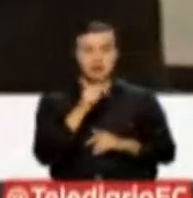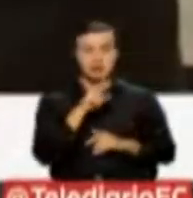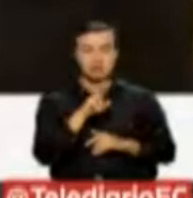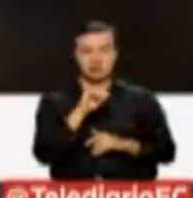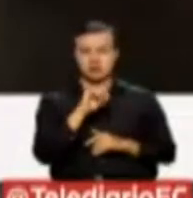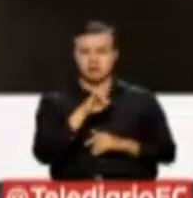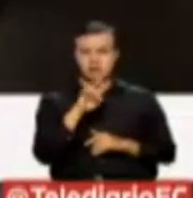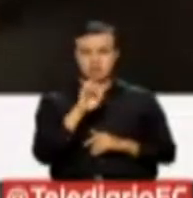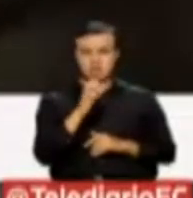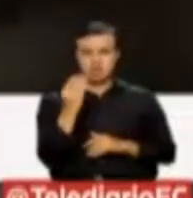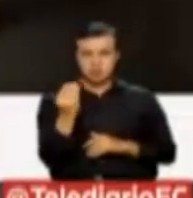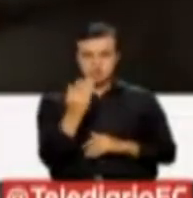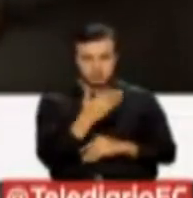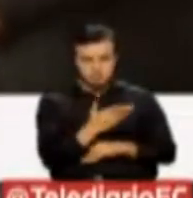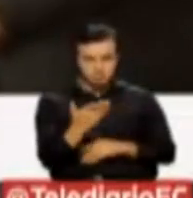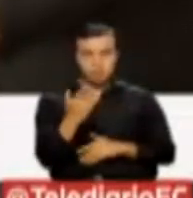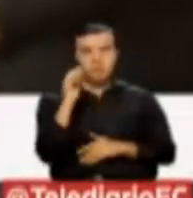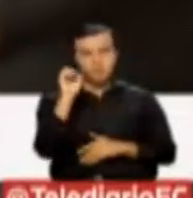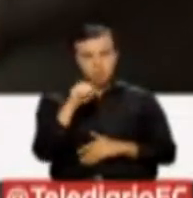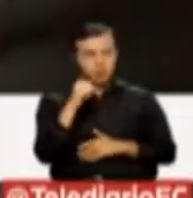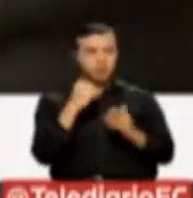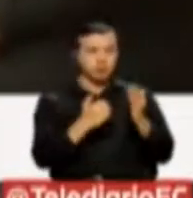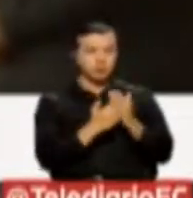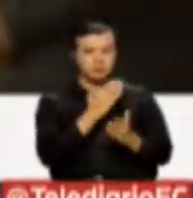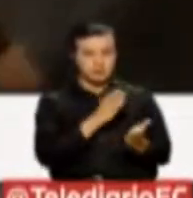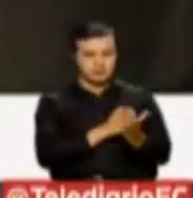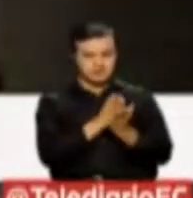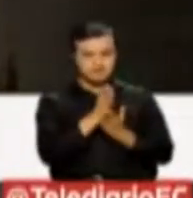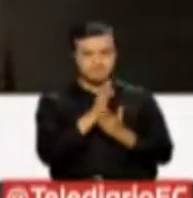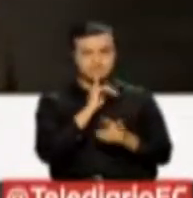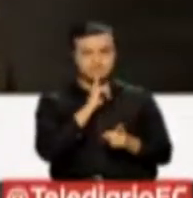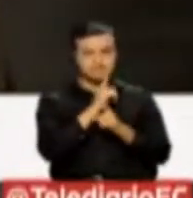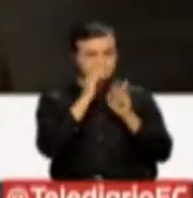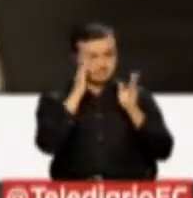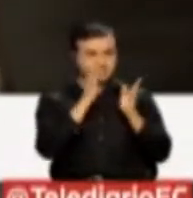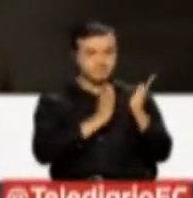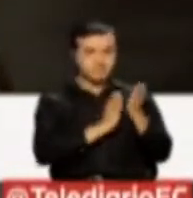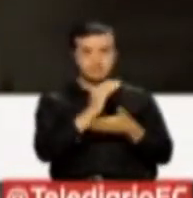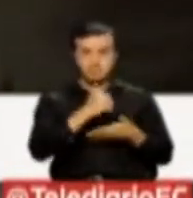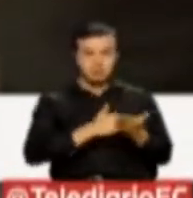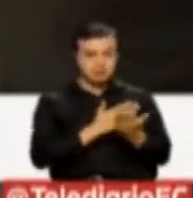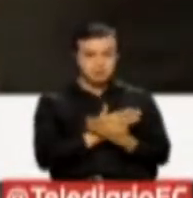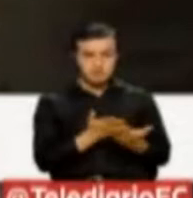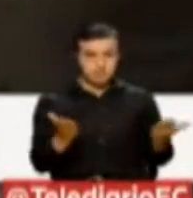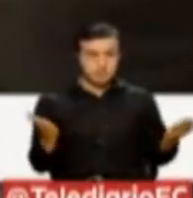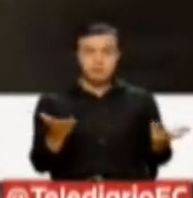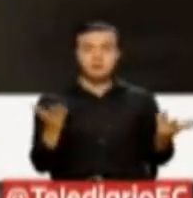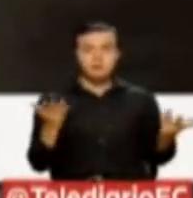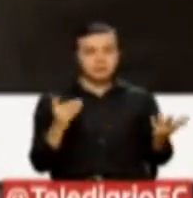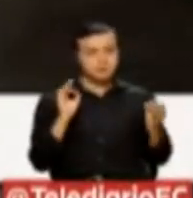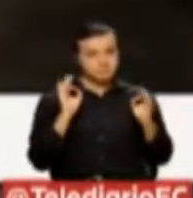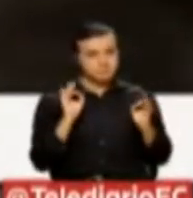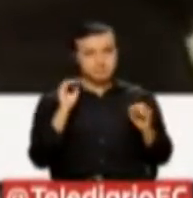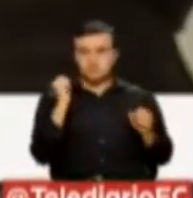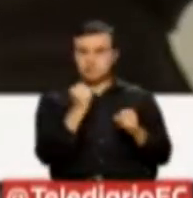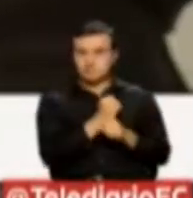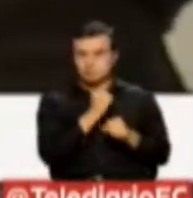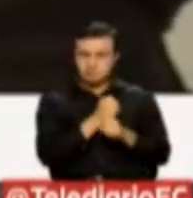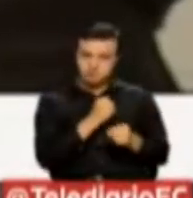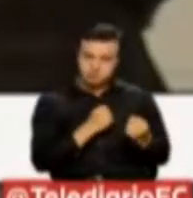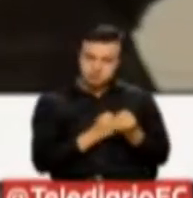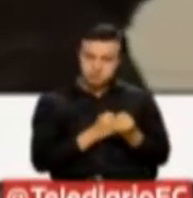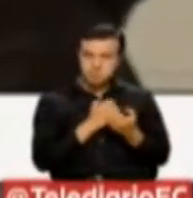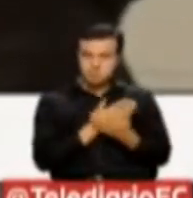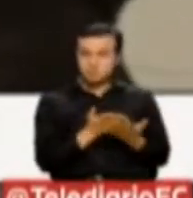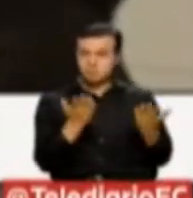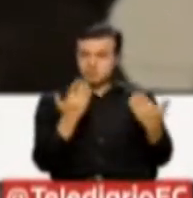oportunidad a los jóvenes de alternar unas nuevas carreras y directamente acceder de manera más adecuada a un trabajo. Y es